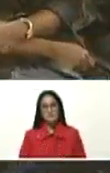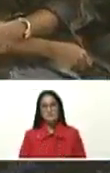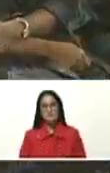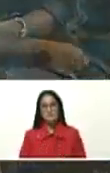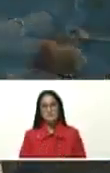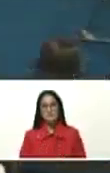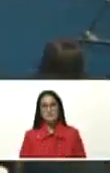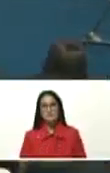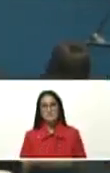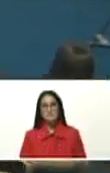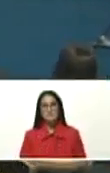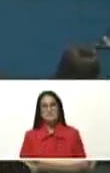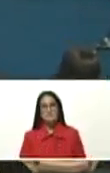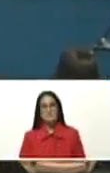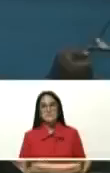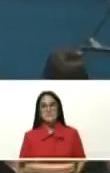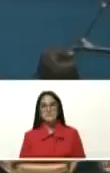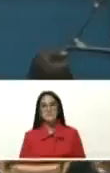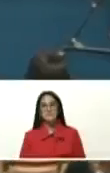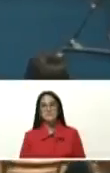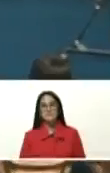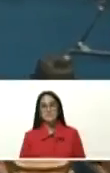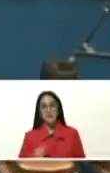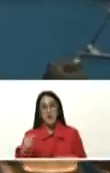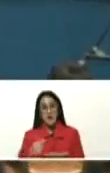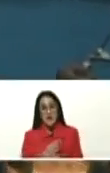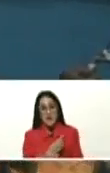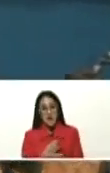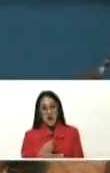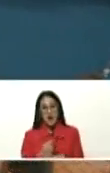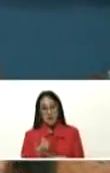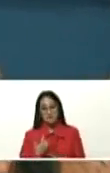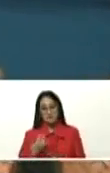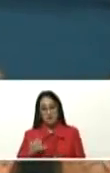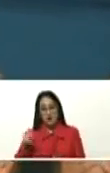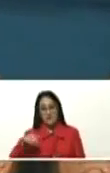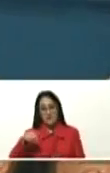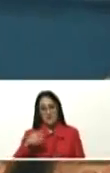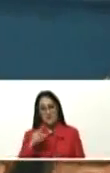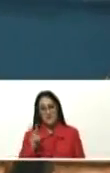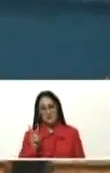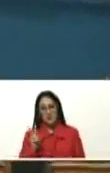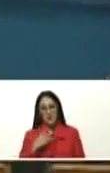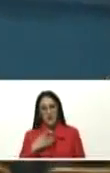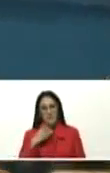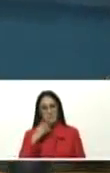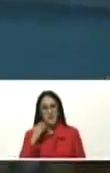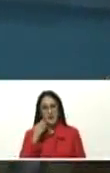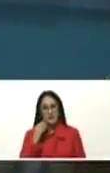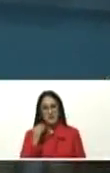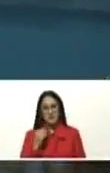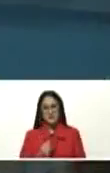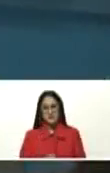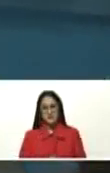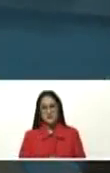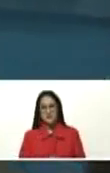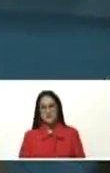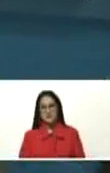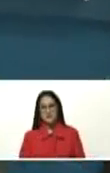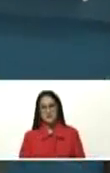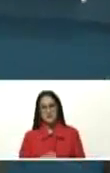Puede contar Guinea-Bissau con toda la experiencia, el patrimonio y el